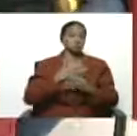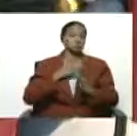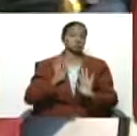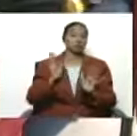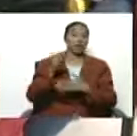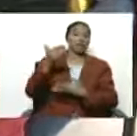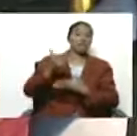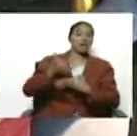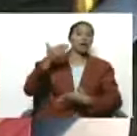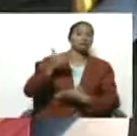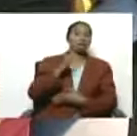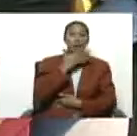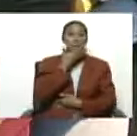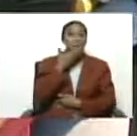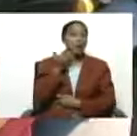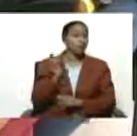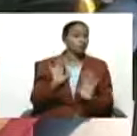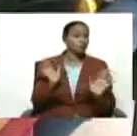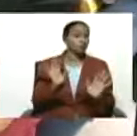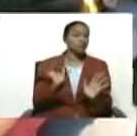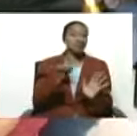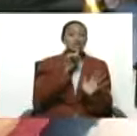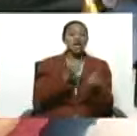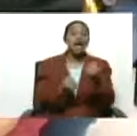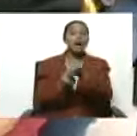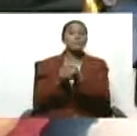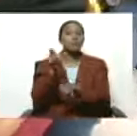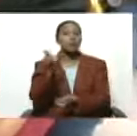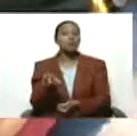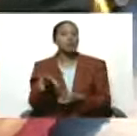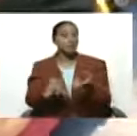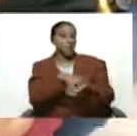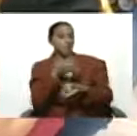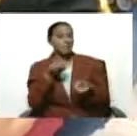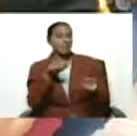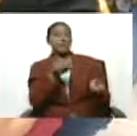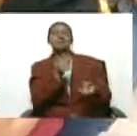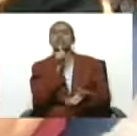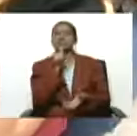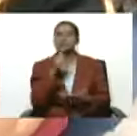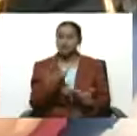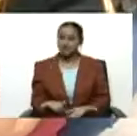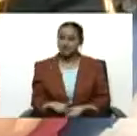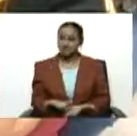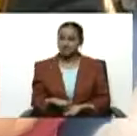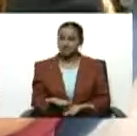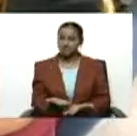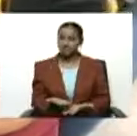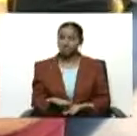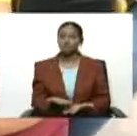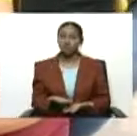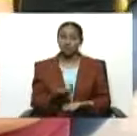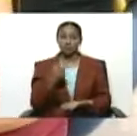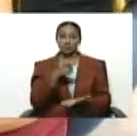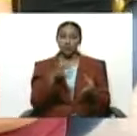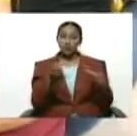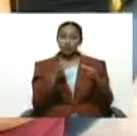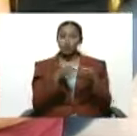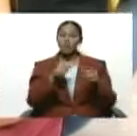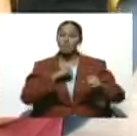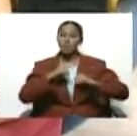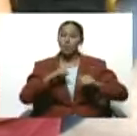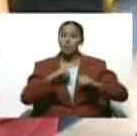Llamémoslo con tiempo, nadie te va a defender. Bueno, ahí va, soberanía y paz tiene una estructura que no necesita muchos